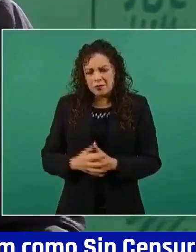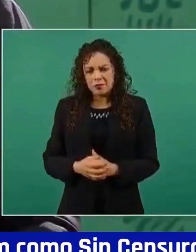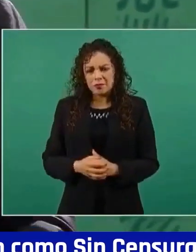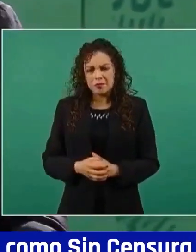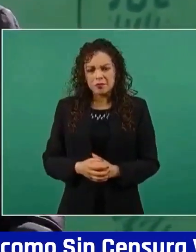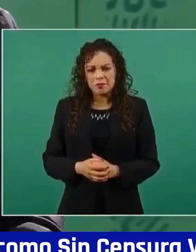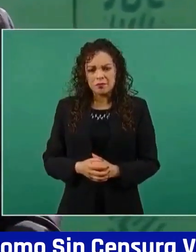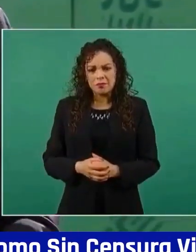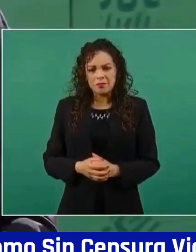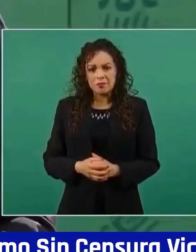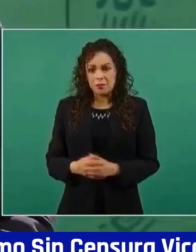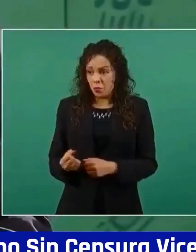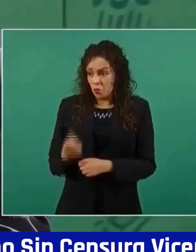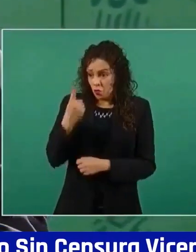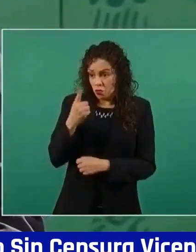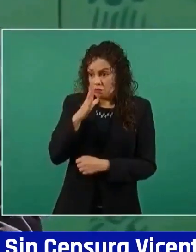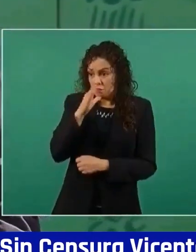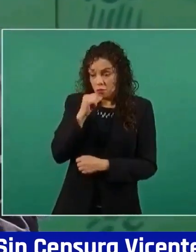¿Qué no puede haber una?